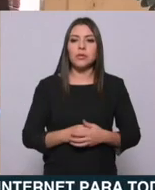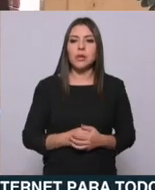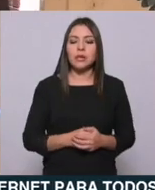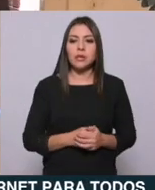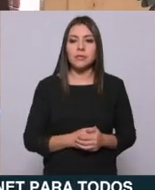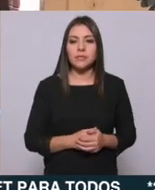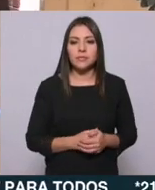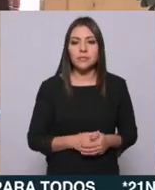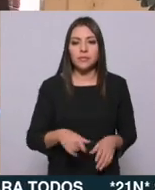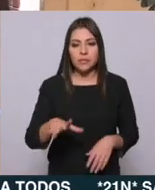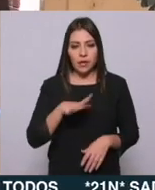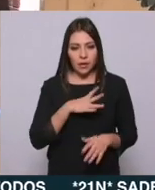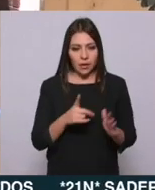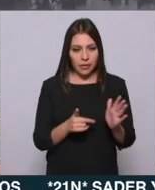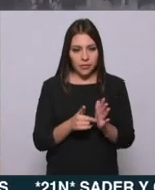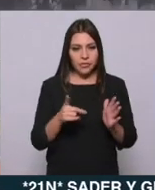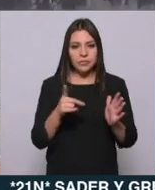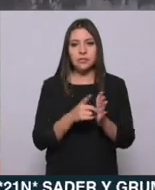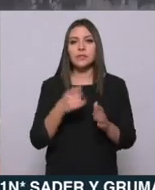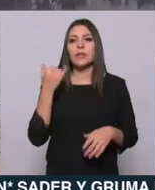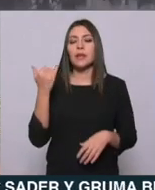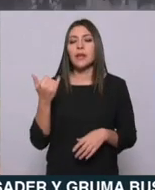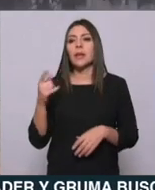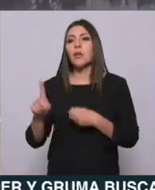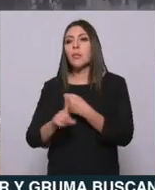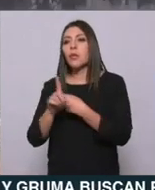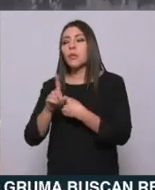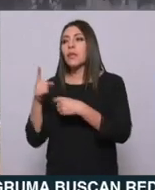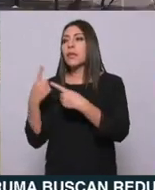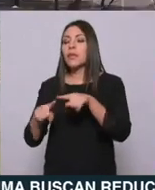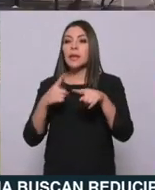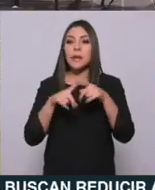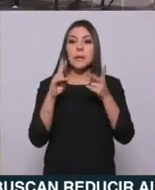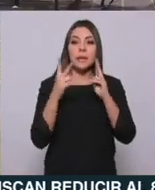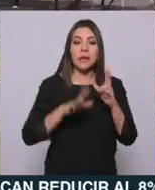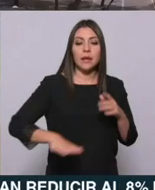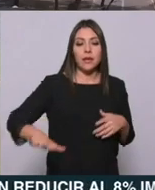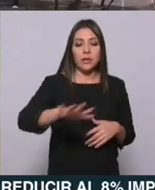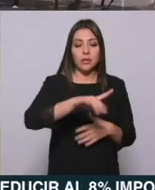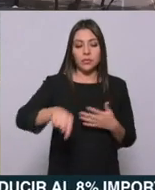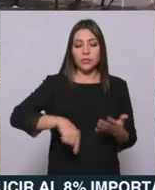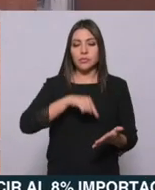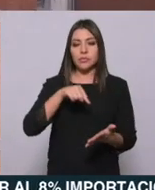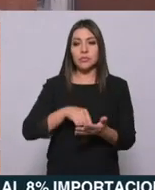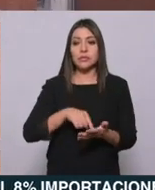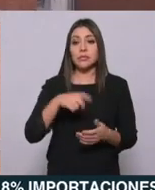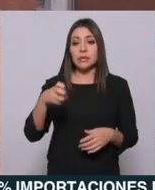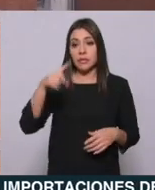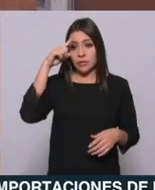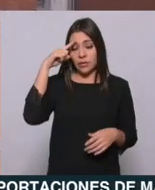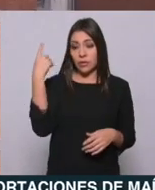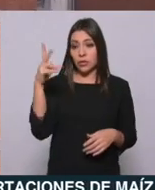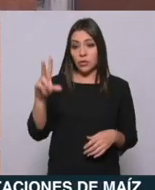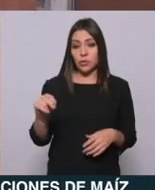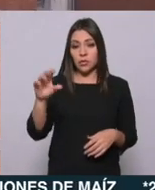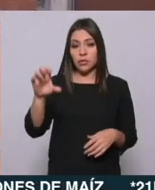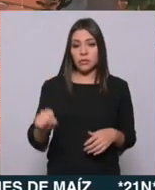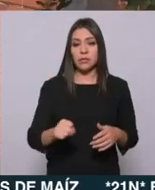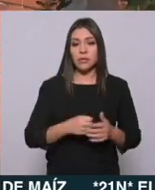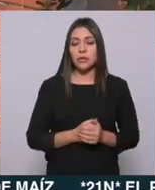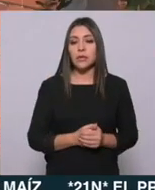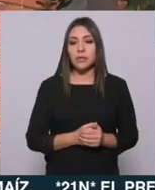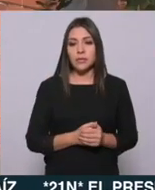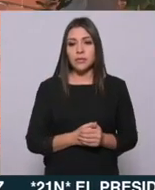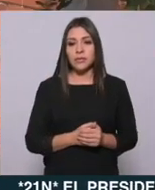y compartir problemáticas con otros vecinos, principalmente en las áreas comunes, no es sencillo, pero lo más complicado